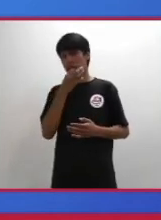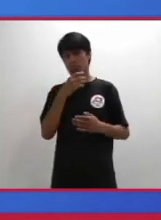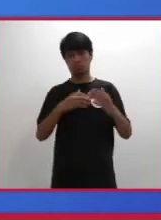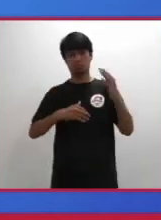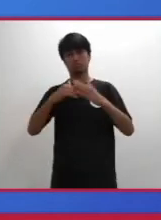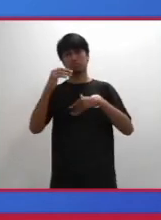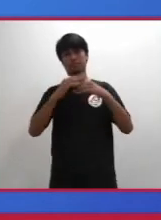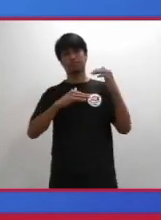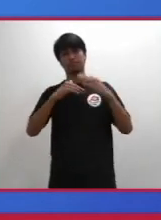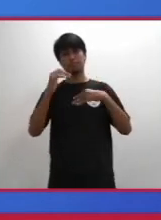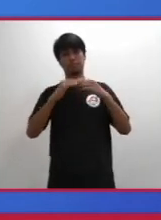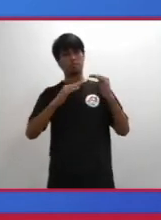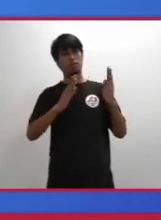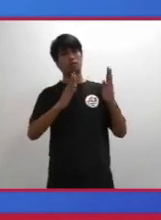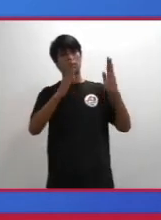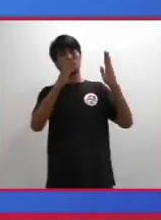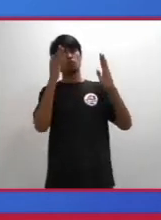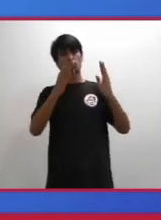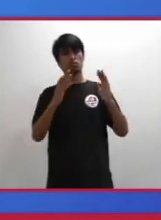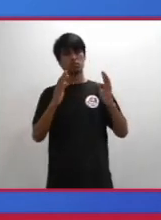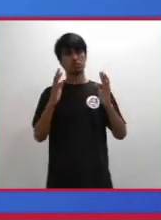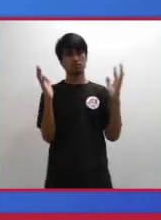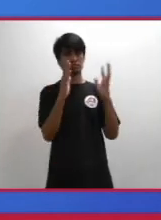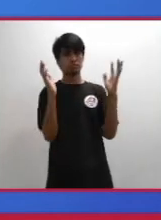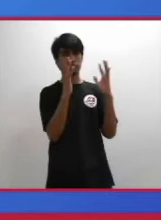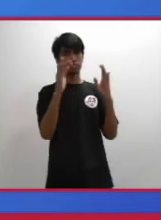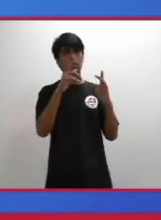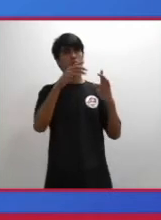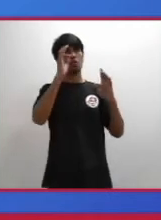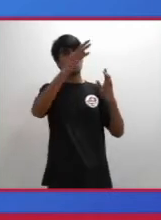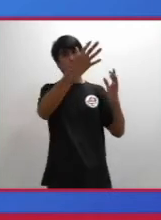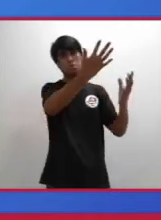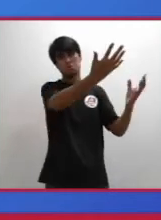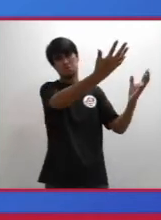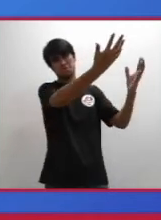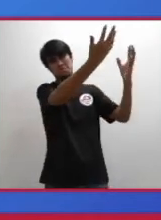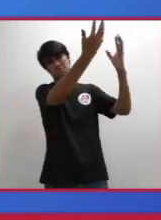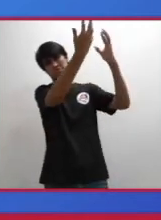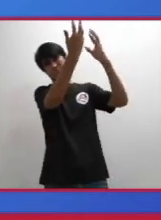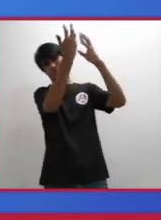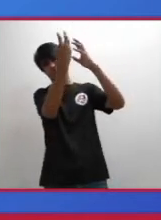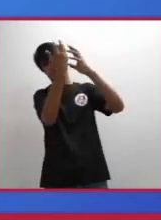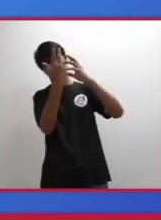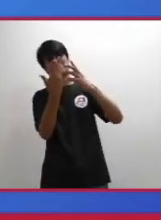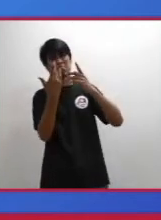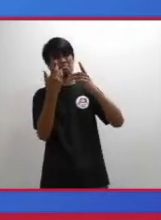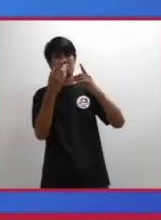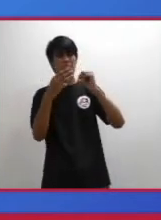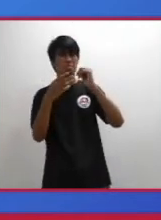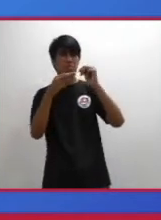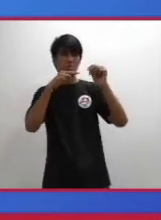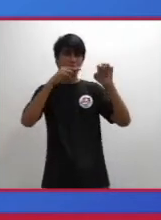al temblor se sacudió, se derrumbó algún